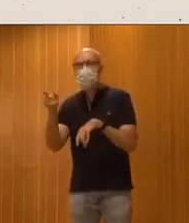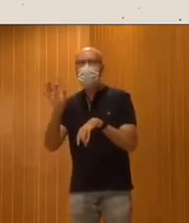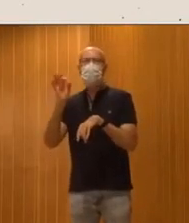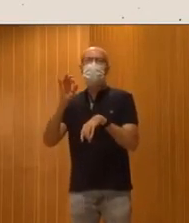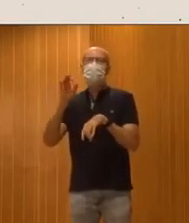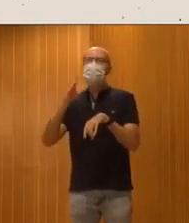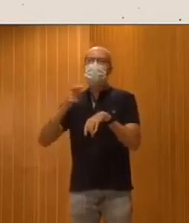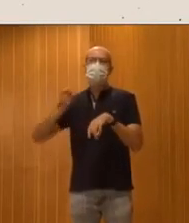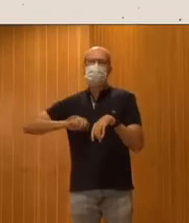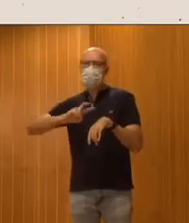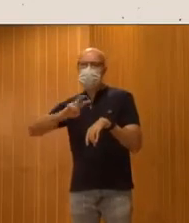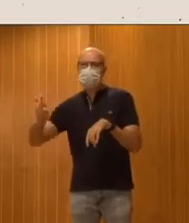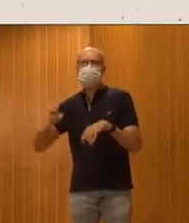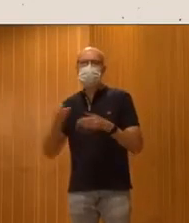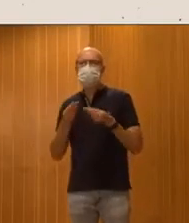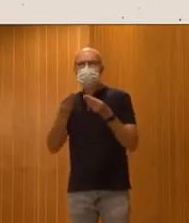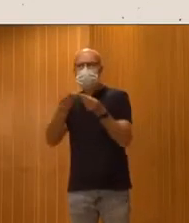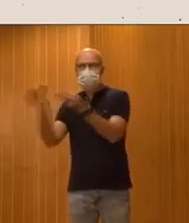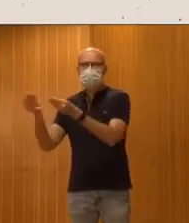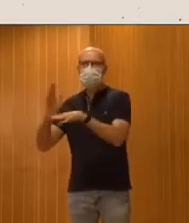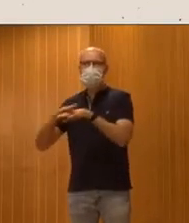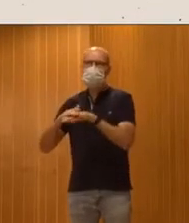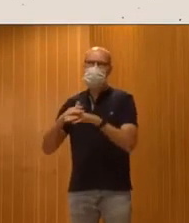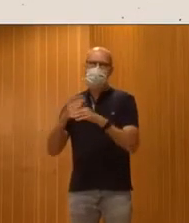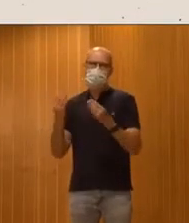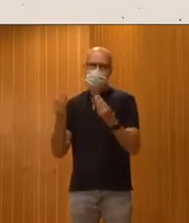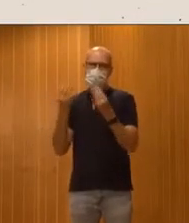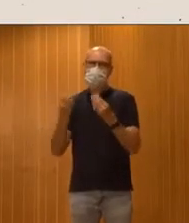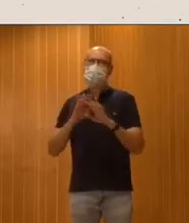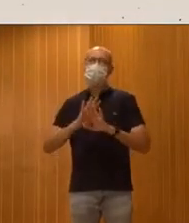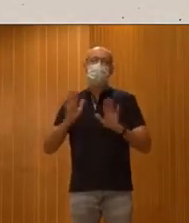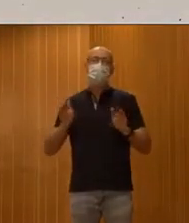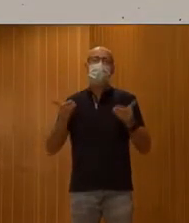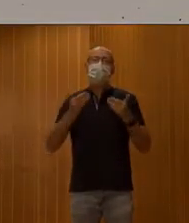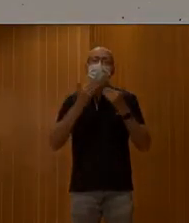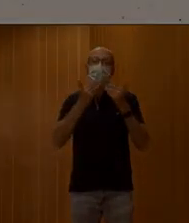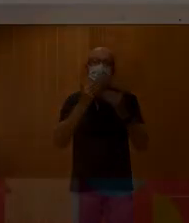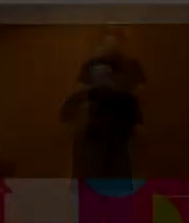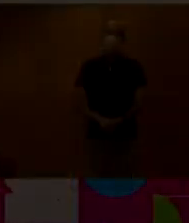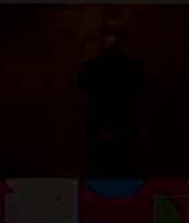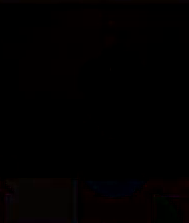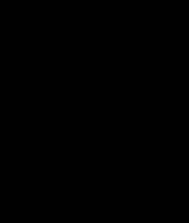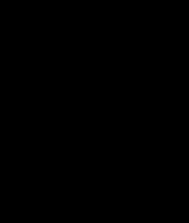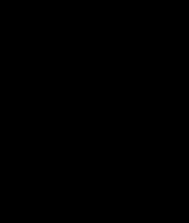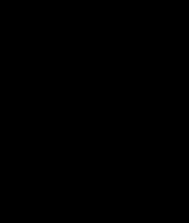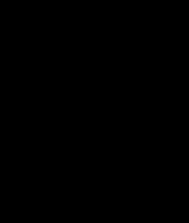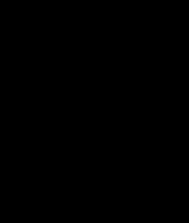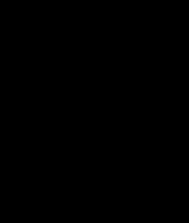y también se puede acreditar. Y nada más. Muchas gracias. Muchas gracias a ti.